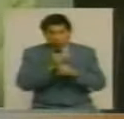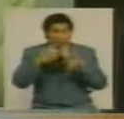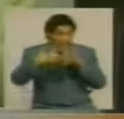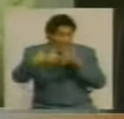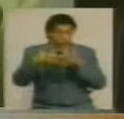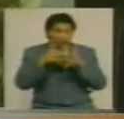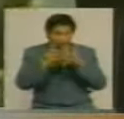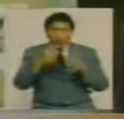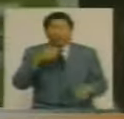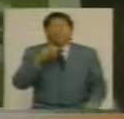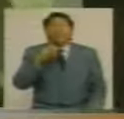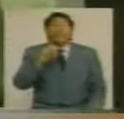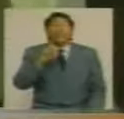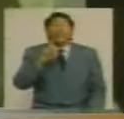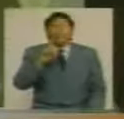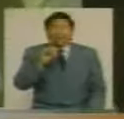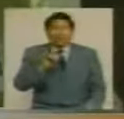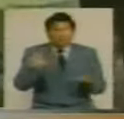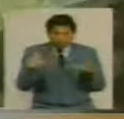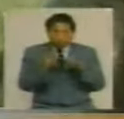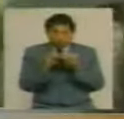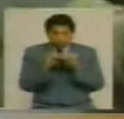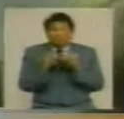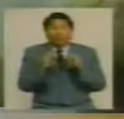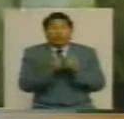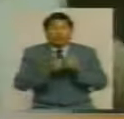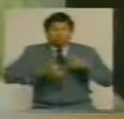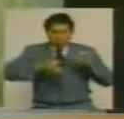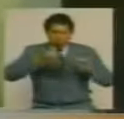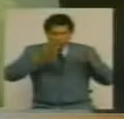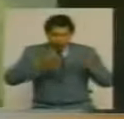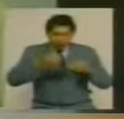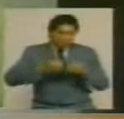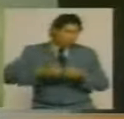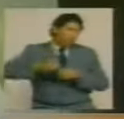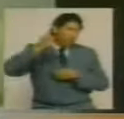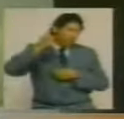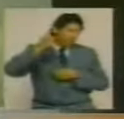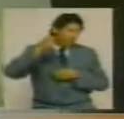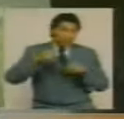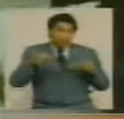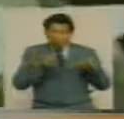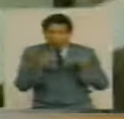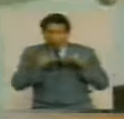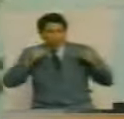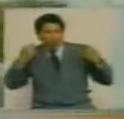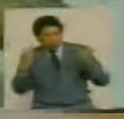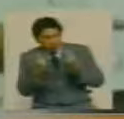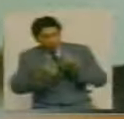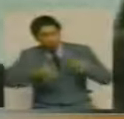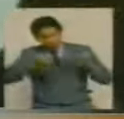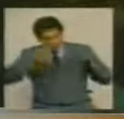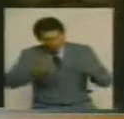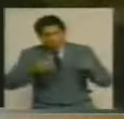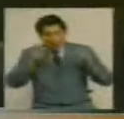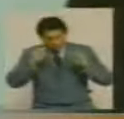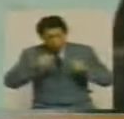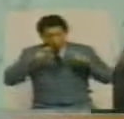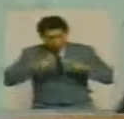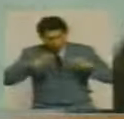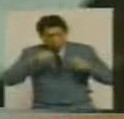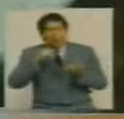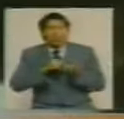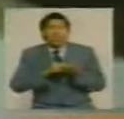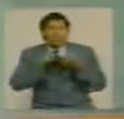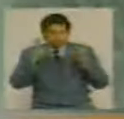Nardi Suxo, afirmó que se reunió con el fiscal general para poder realizar una comisión de fiscales y que se puedan investigar estos